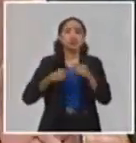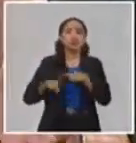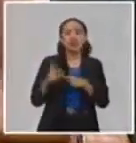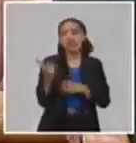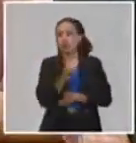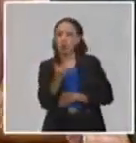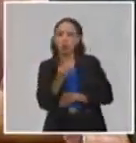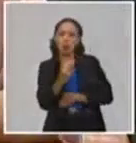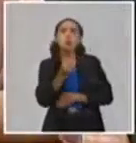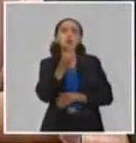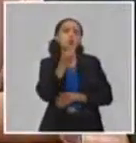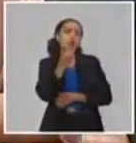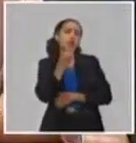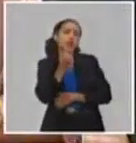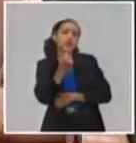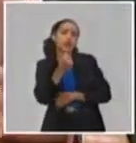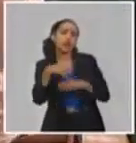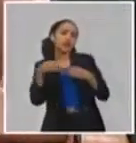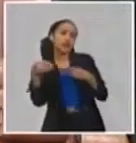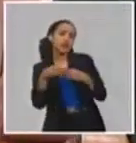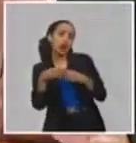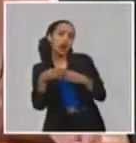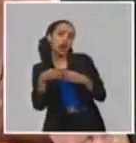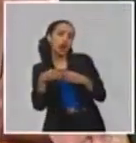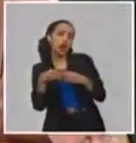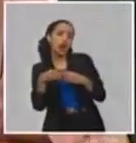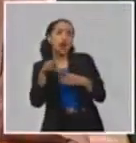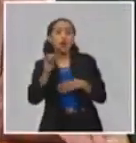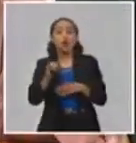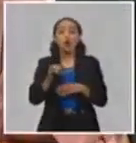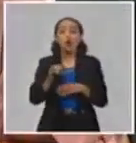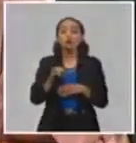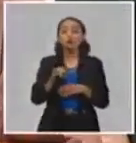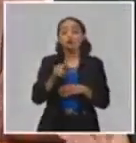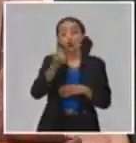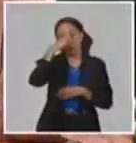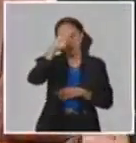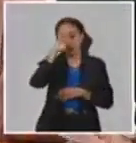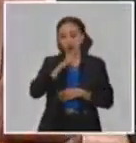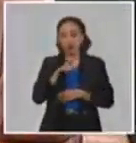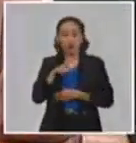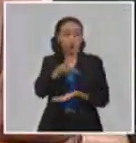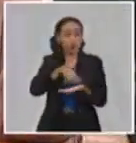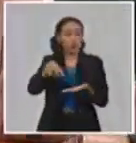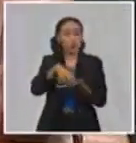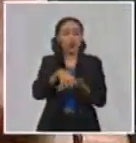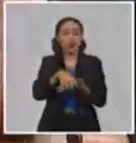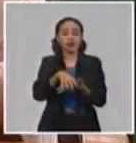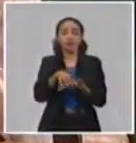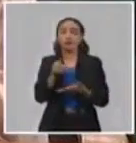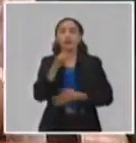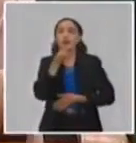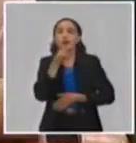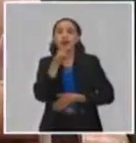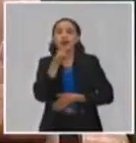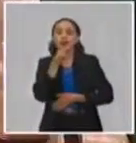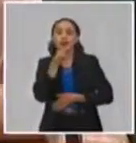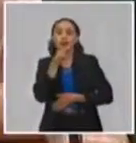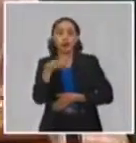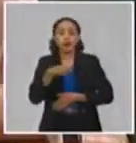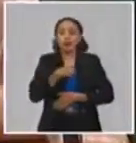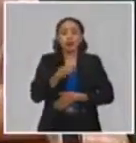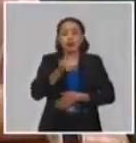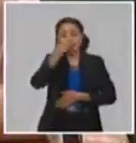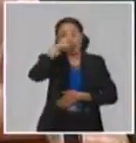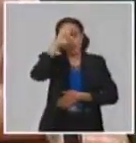CUC. Íbamos los dos extremos. Usted llegaba a un lugar, no podía comprar entonces en CUP porque no tenía pesos cubanos, o llegaba a un lugar y entonces hoy nos